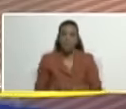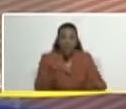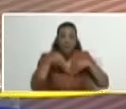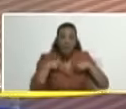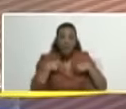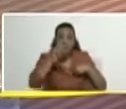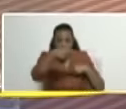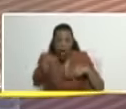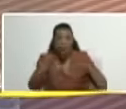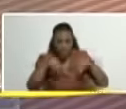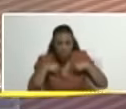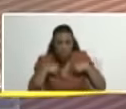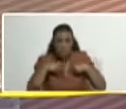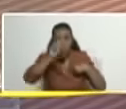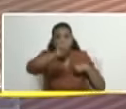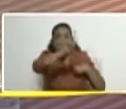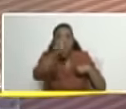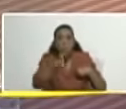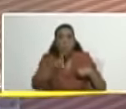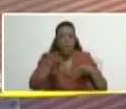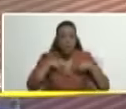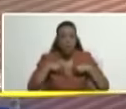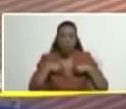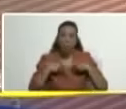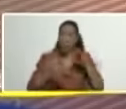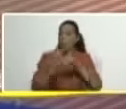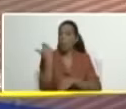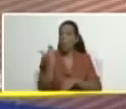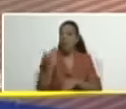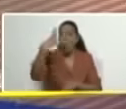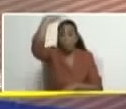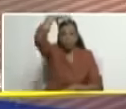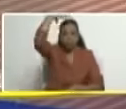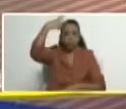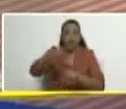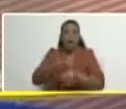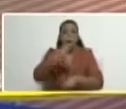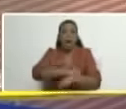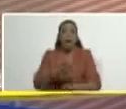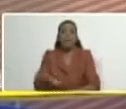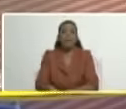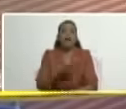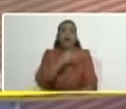¿Aceptamos eso? Ese es el modelo colonialista.